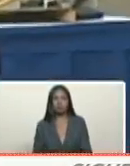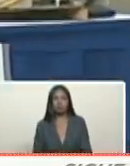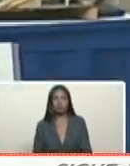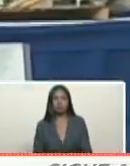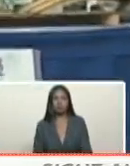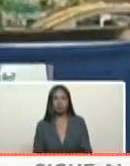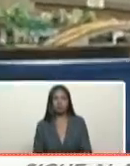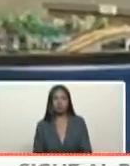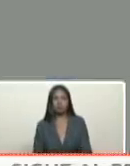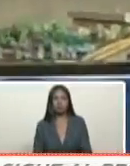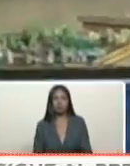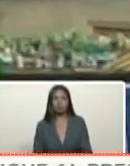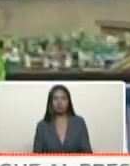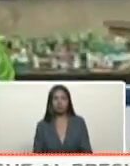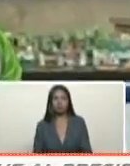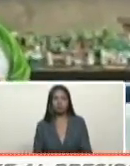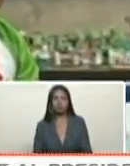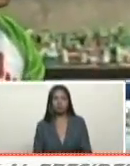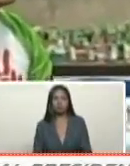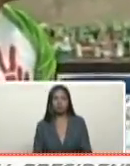Richard Mero,